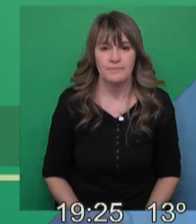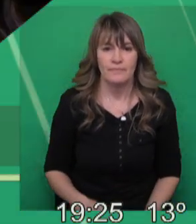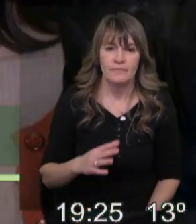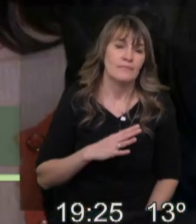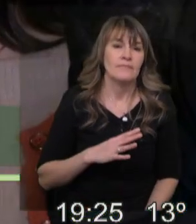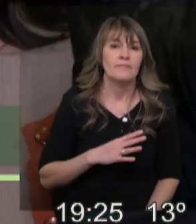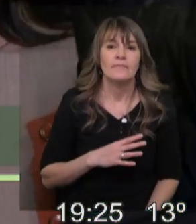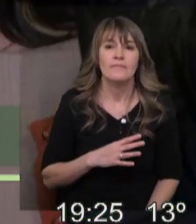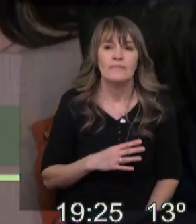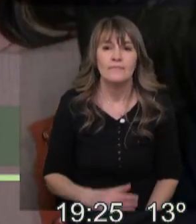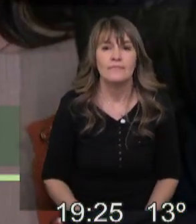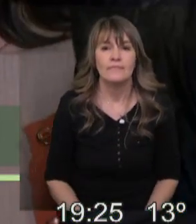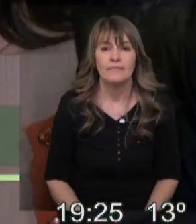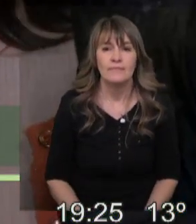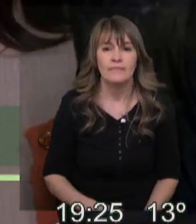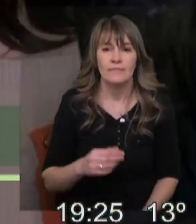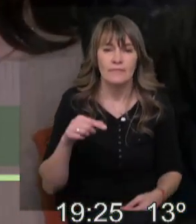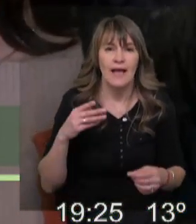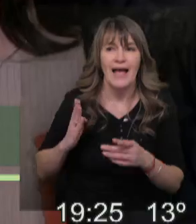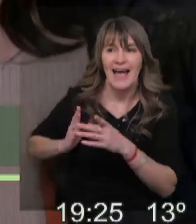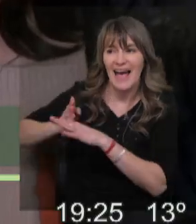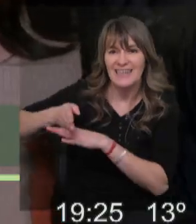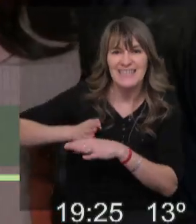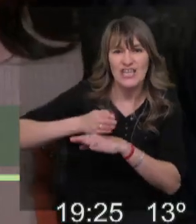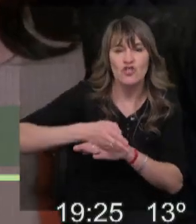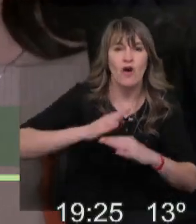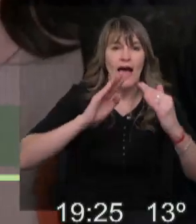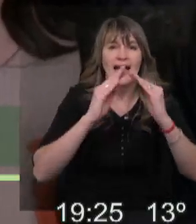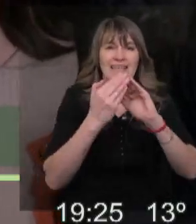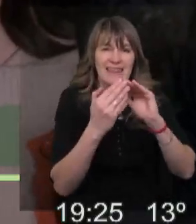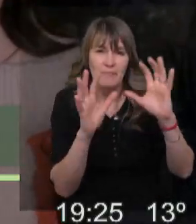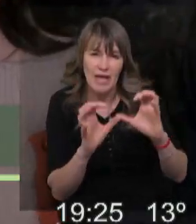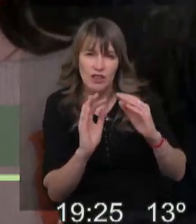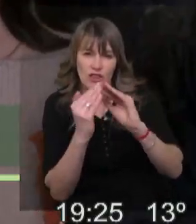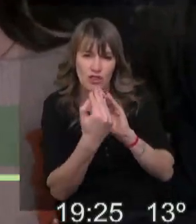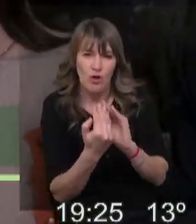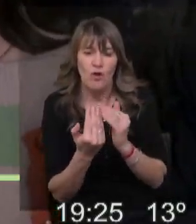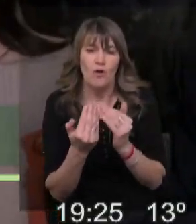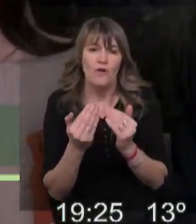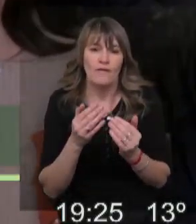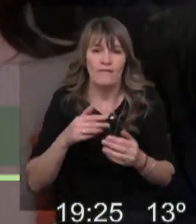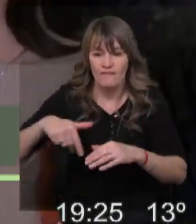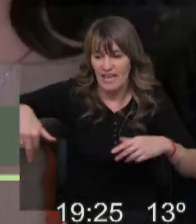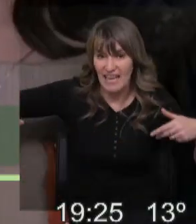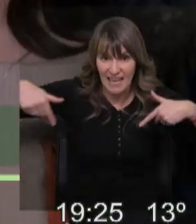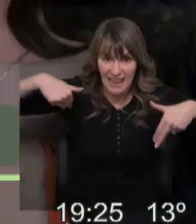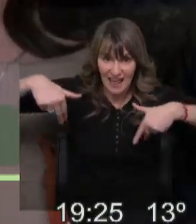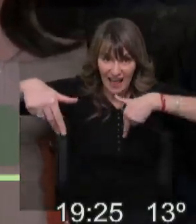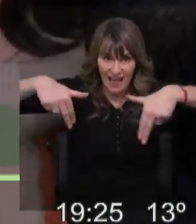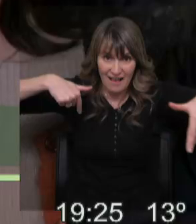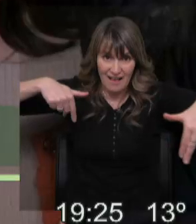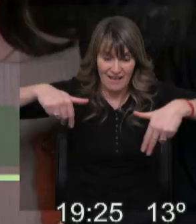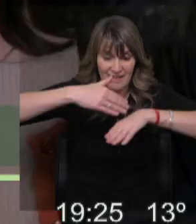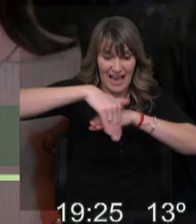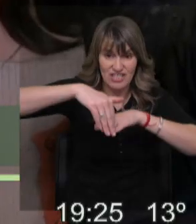algunas mejoras de los accesos a los asentamientos, a las viviendas, veredas, bueno, todo eso que tiene que ver